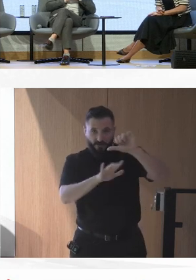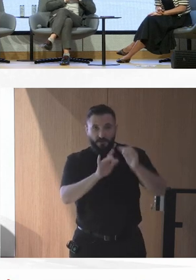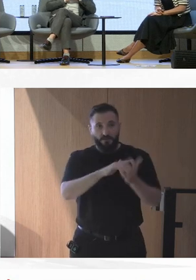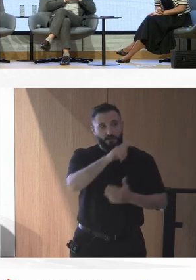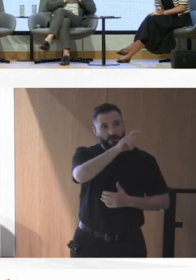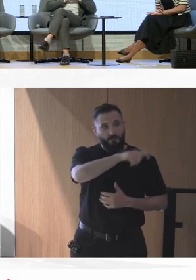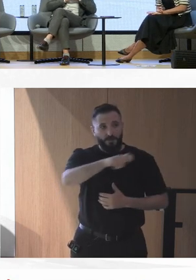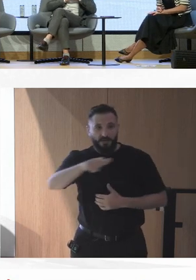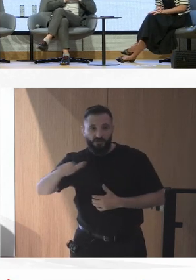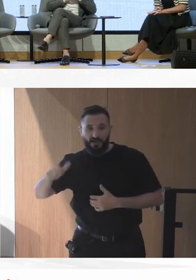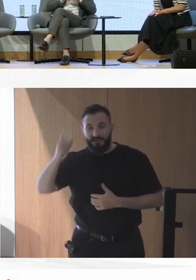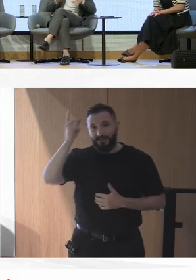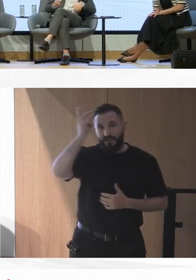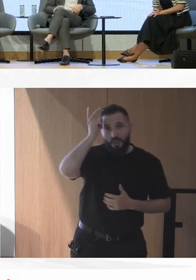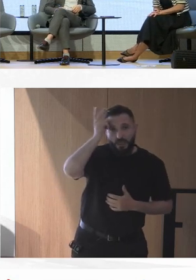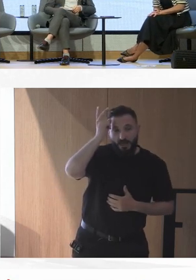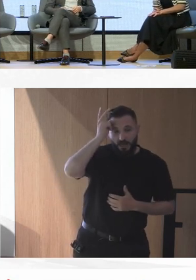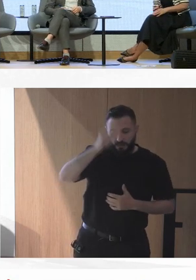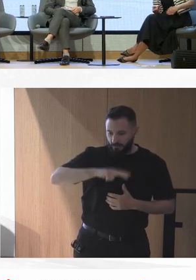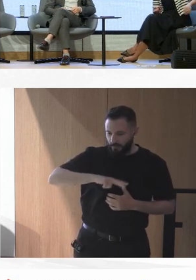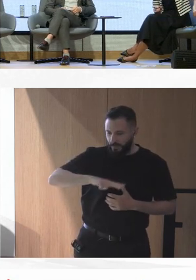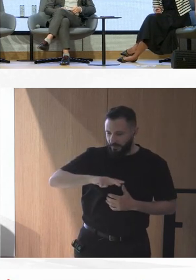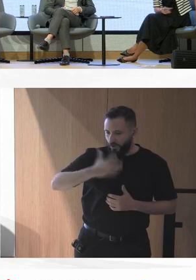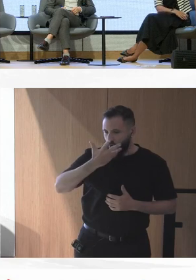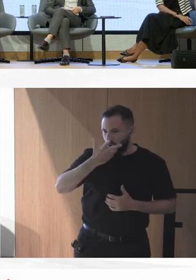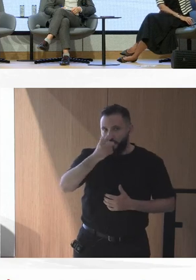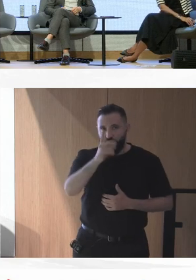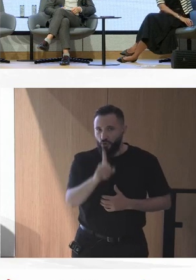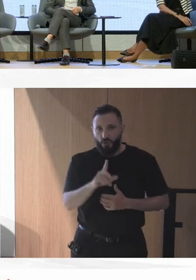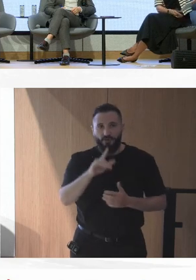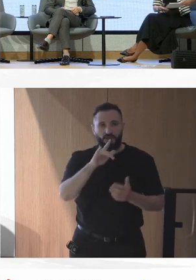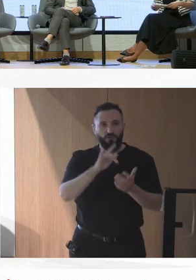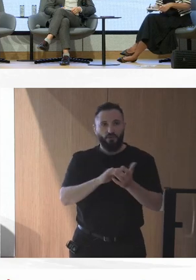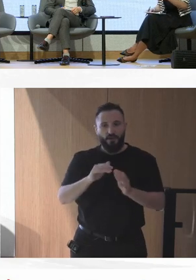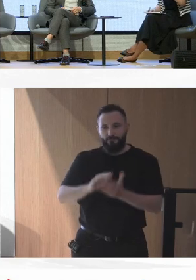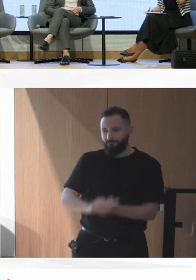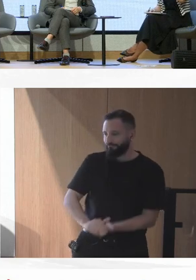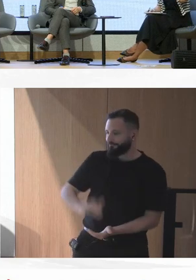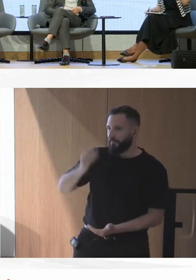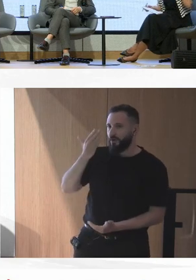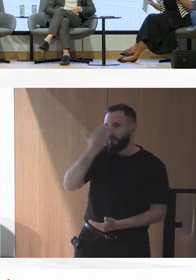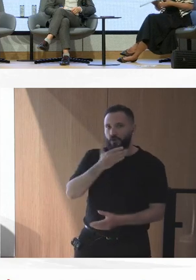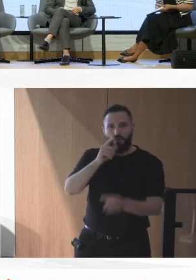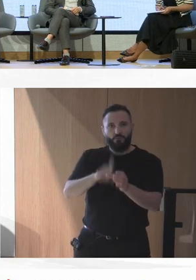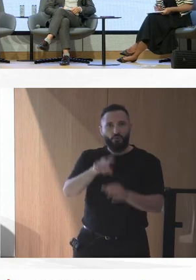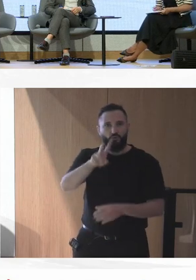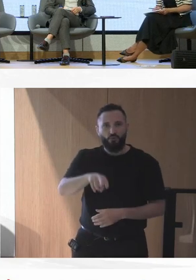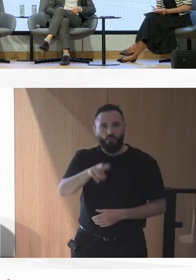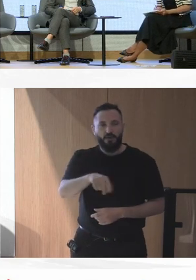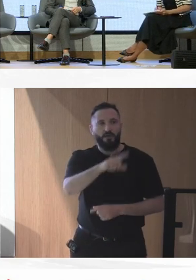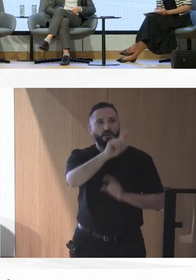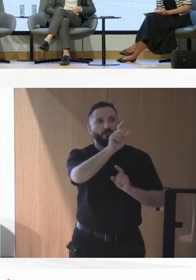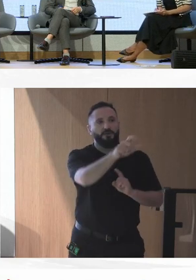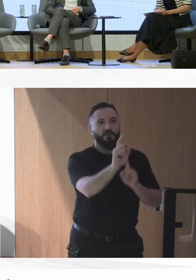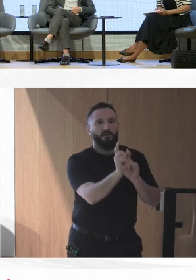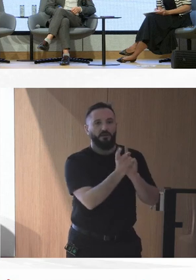personas indígenas que no conocen el castellano, ¿no? Que nunca fueron a la escuela y que de repente alguien se acerca y les dice, oye, ¿podrías